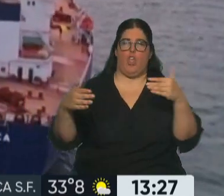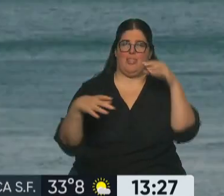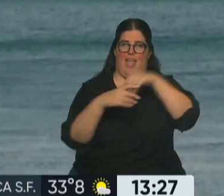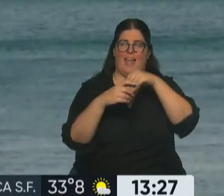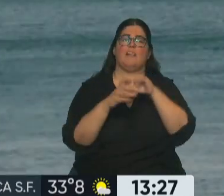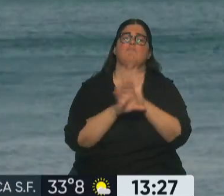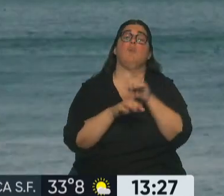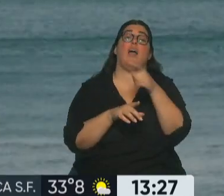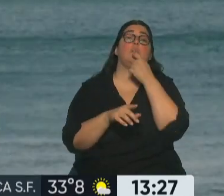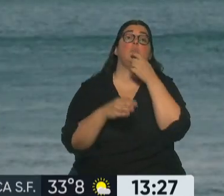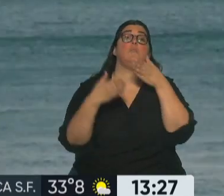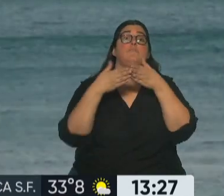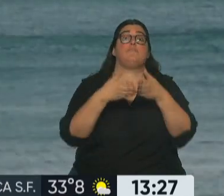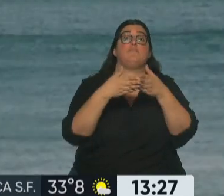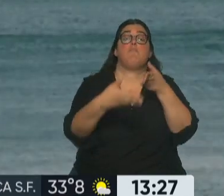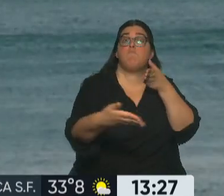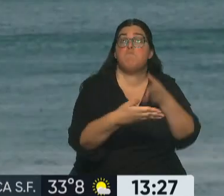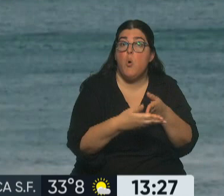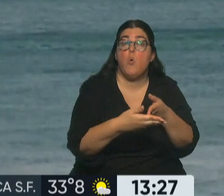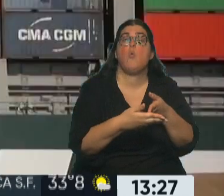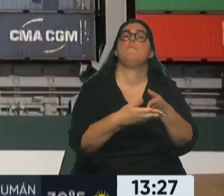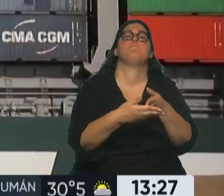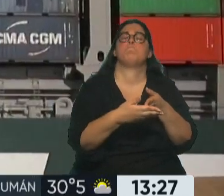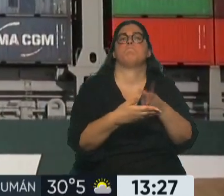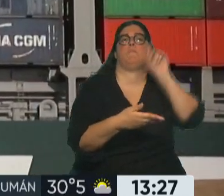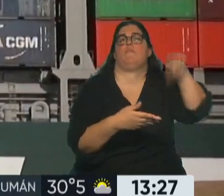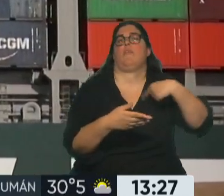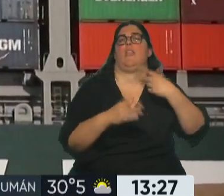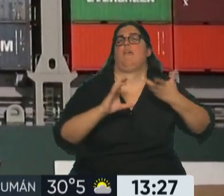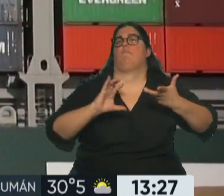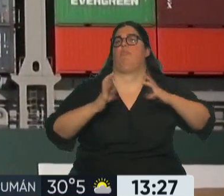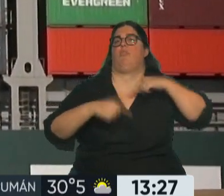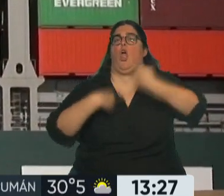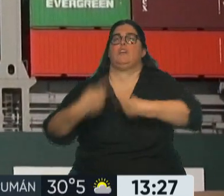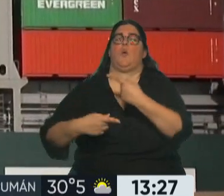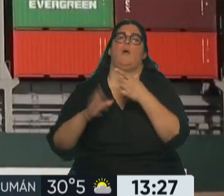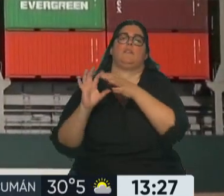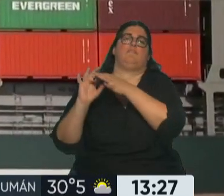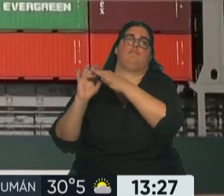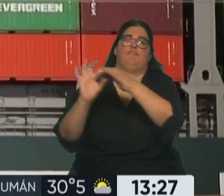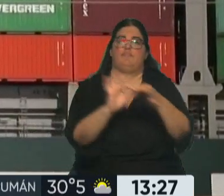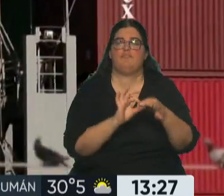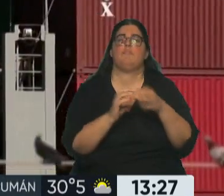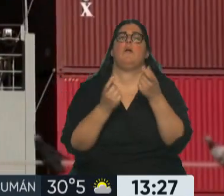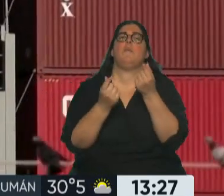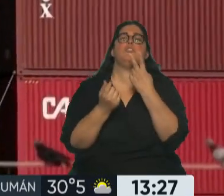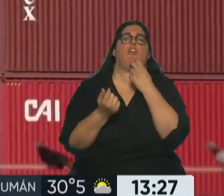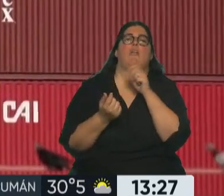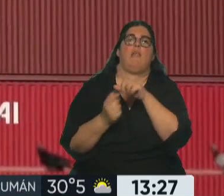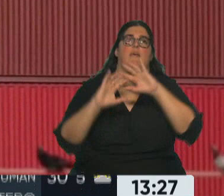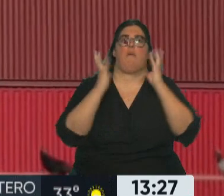yers naval por este corredor Tiene efectos inmediatos en las cadenas logísticas y los precios de la energía a